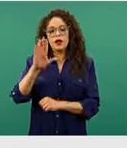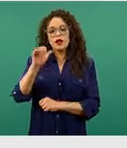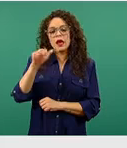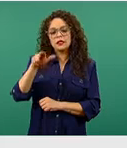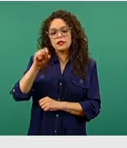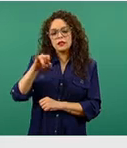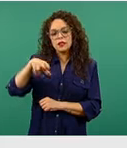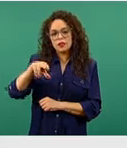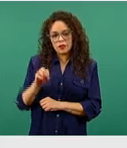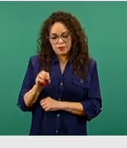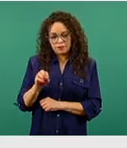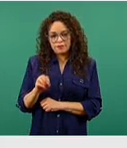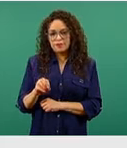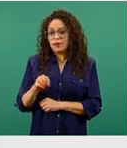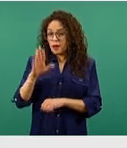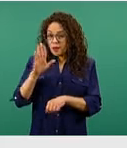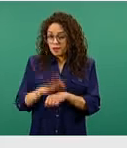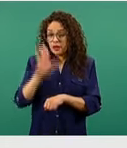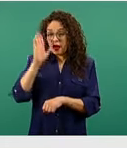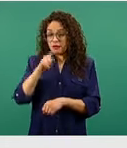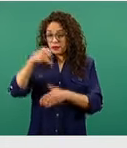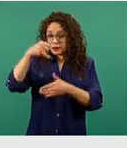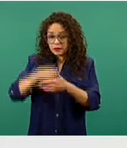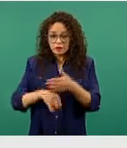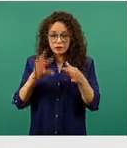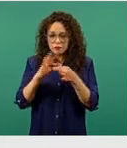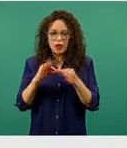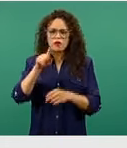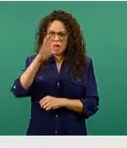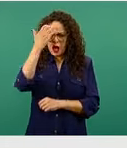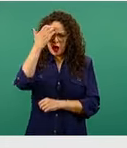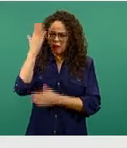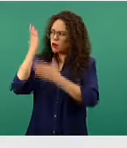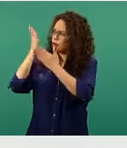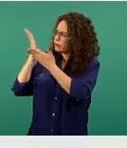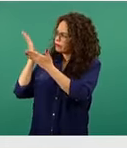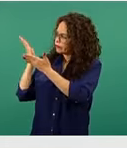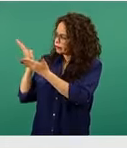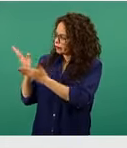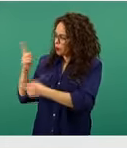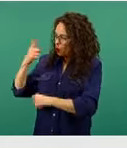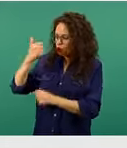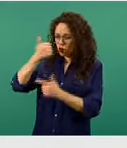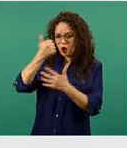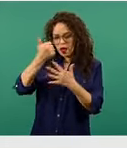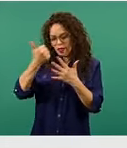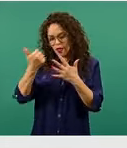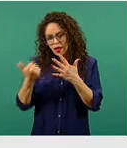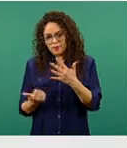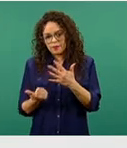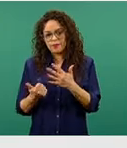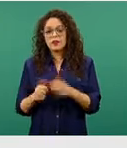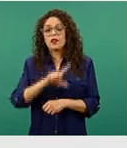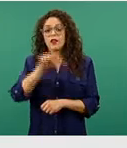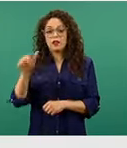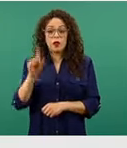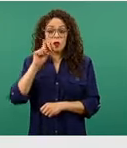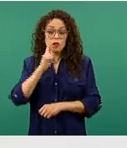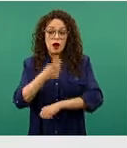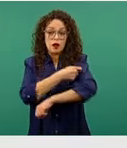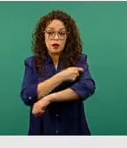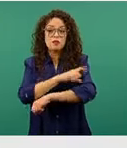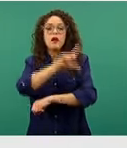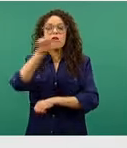detengo a los detalles, aquí ustedes pueden ver las poblaciones ya conocidas y conforme se vayan vacunando mujeres embarazadas, iremos también